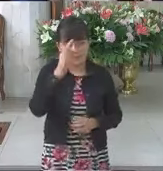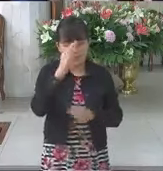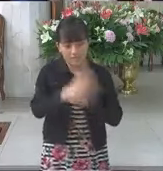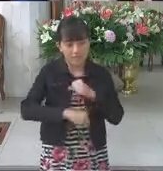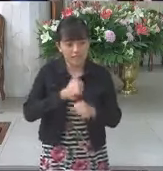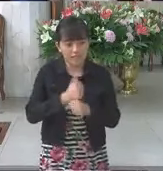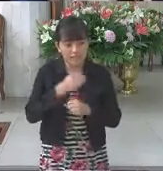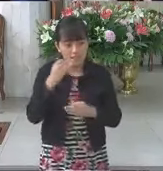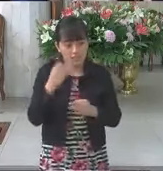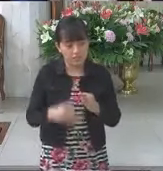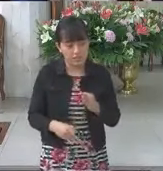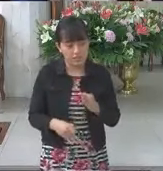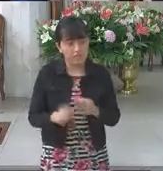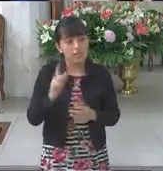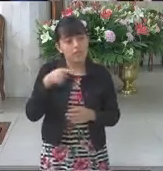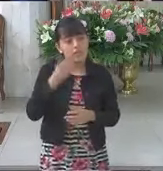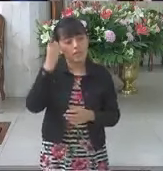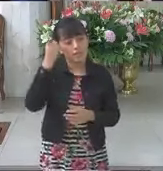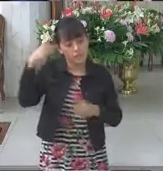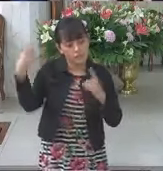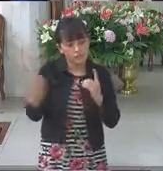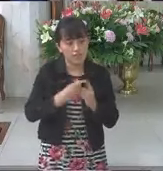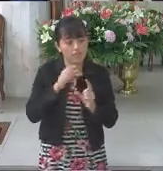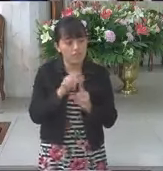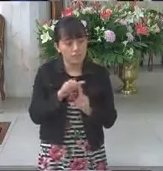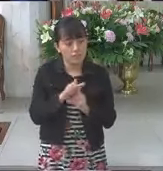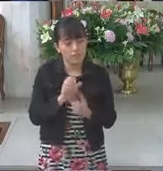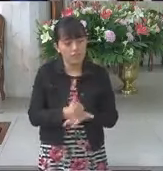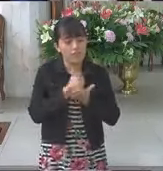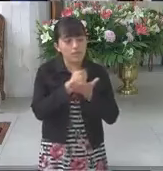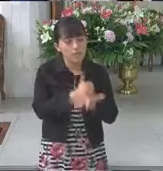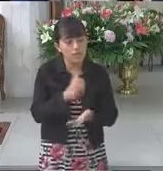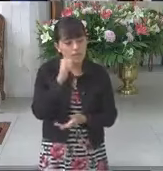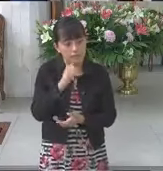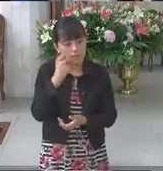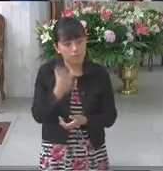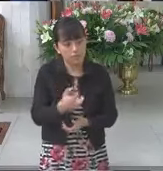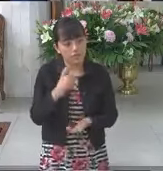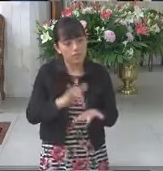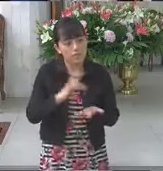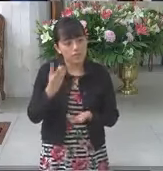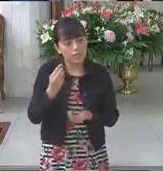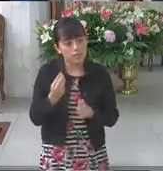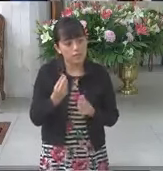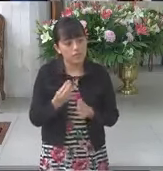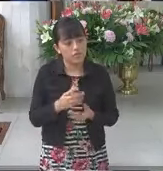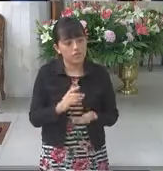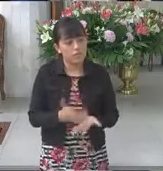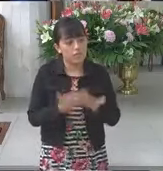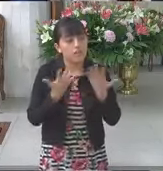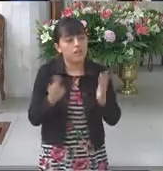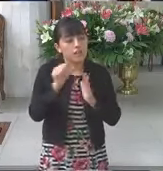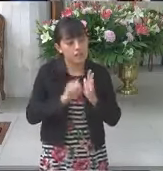año pero en el próximo mes en octubre los días 7